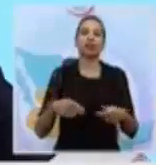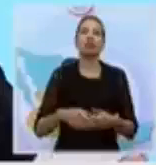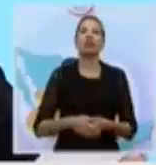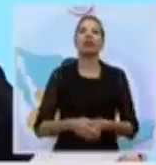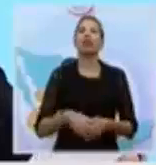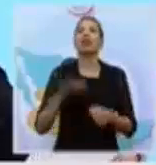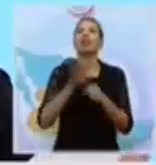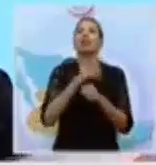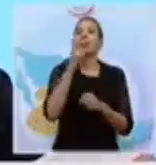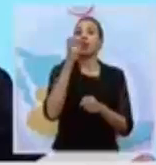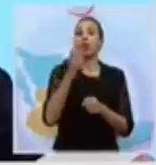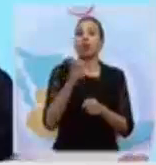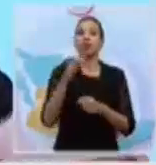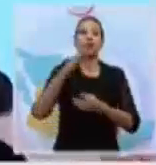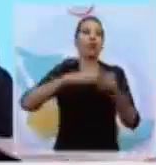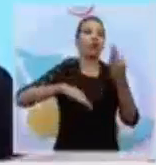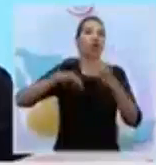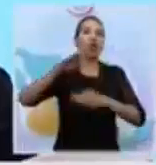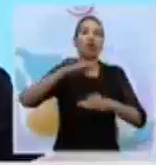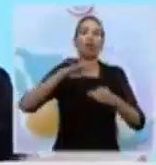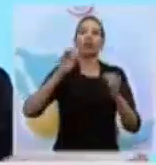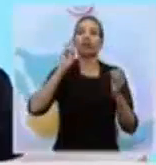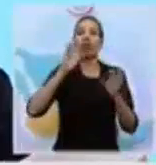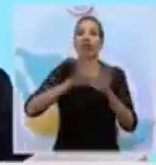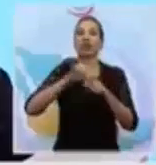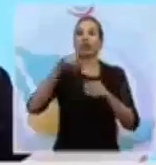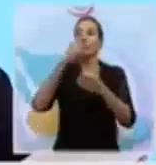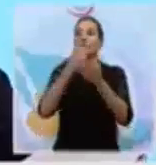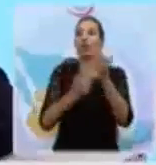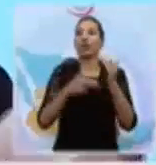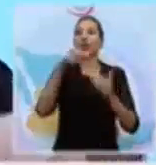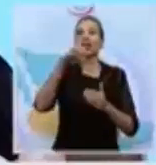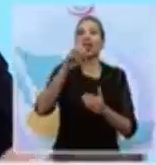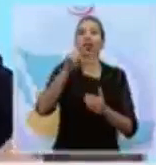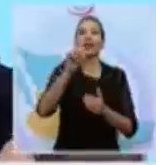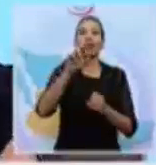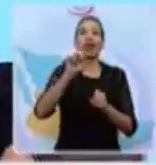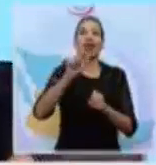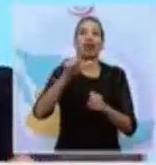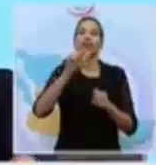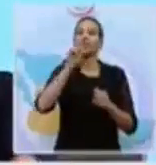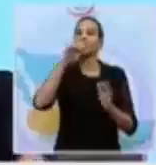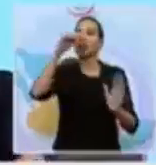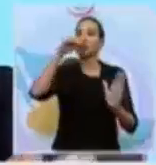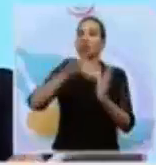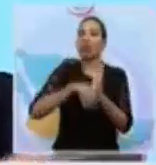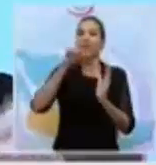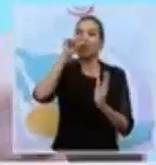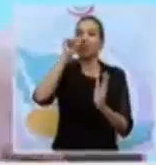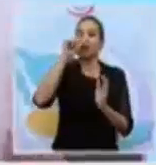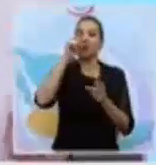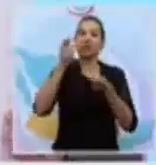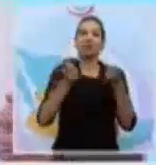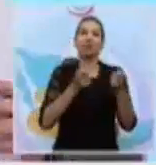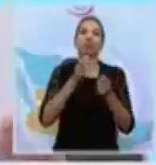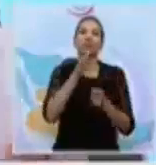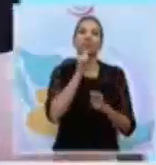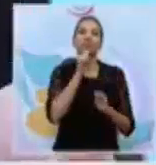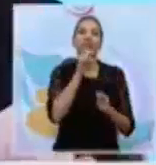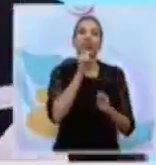universalistas. Es decir, por todos lados el modelo neoliberal fracasa, rompe la